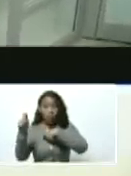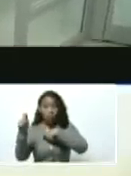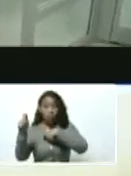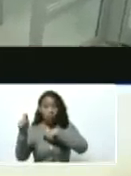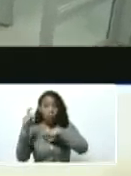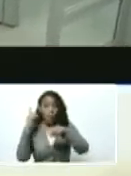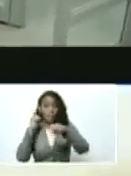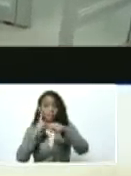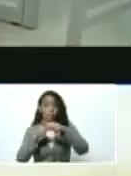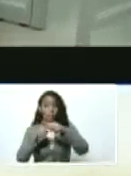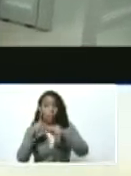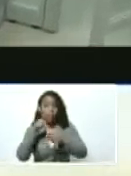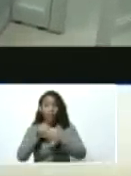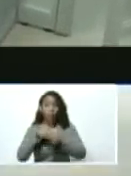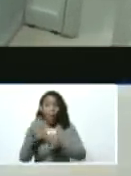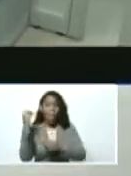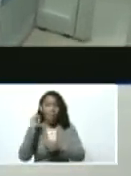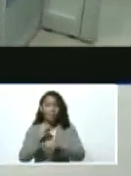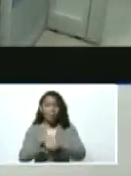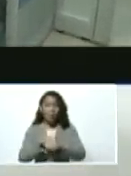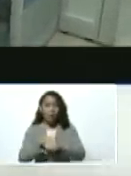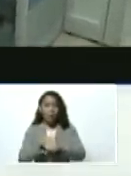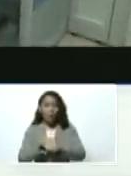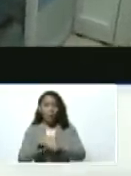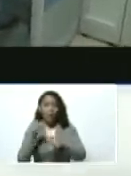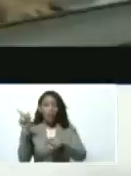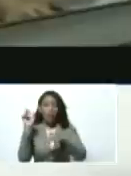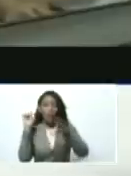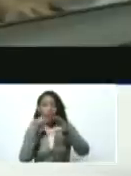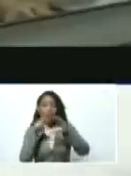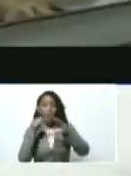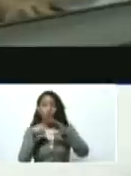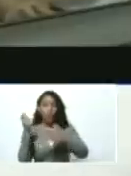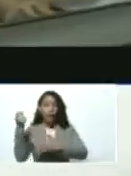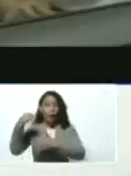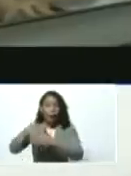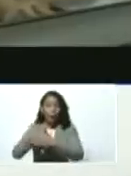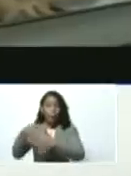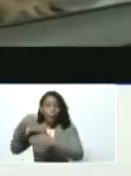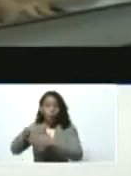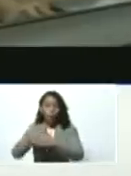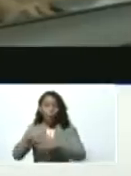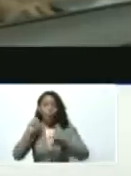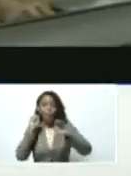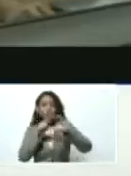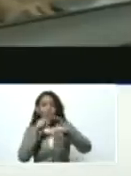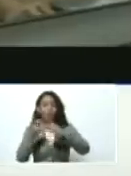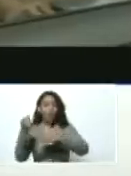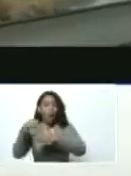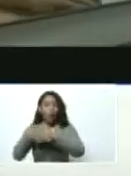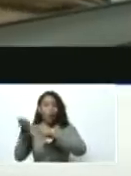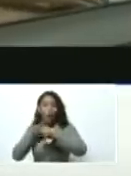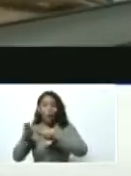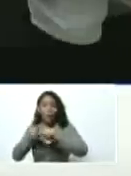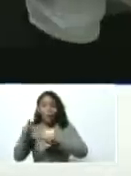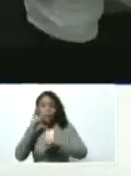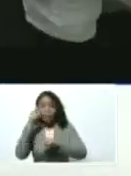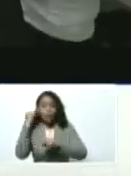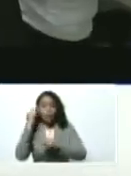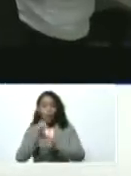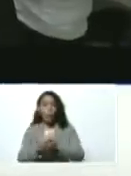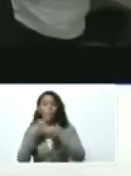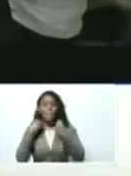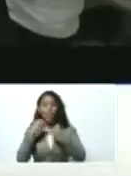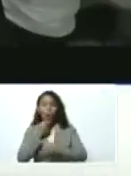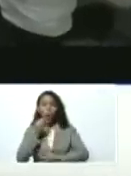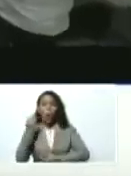por petróleo, más temprano que tarde, vaya a un fondo de ahorros. Un fondo de ahorros para los niños, para las niñas, para